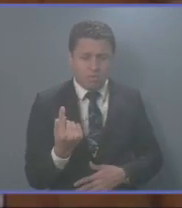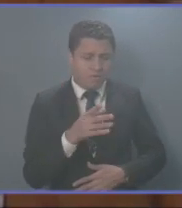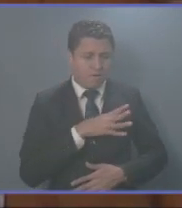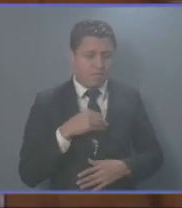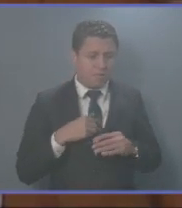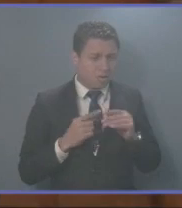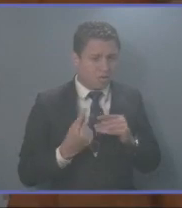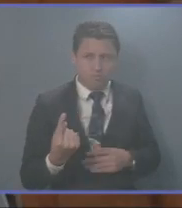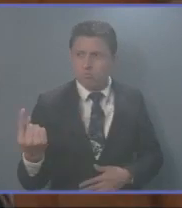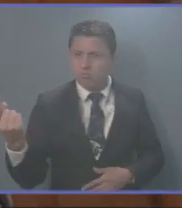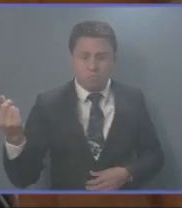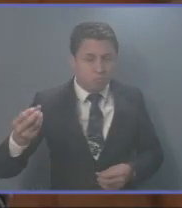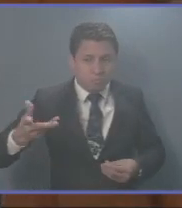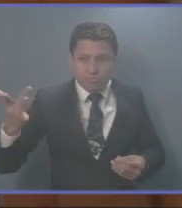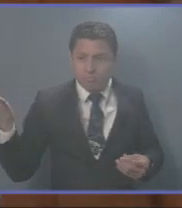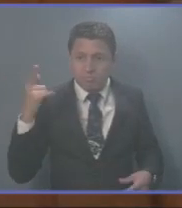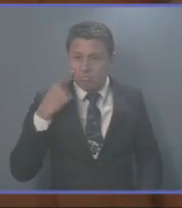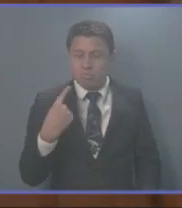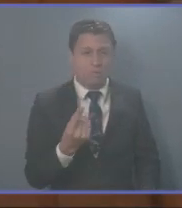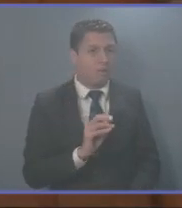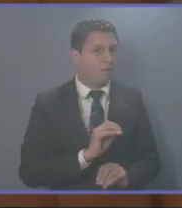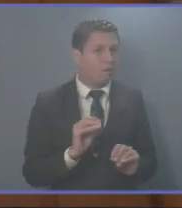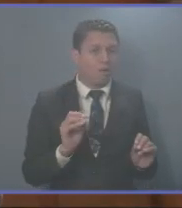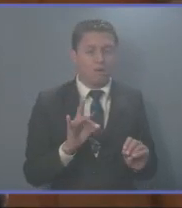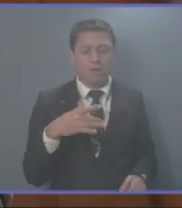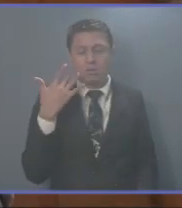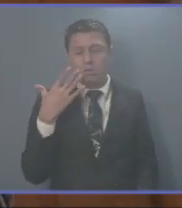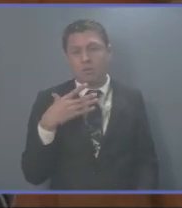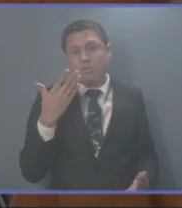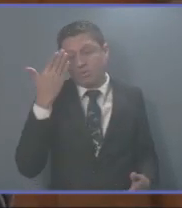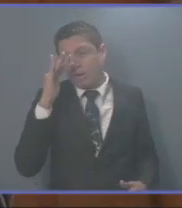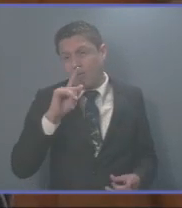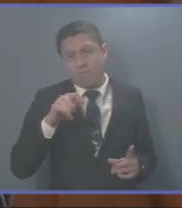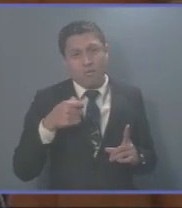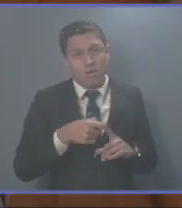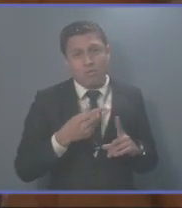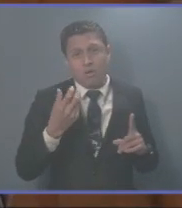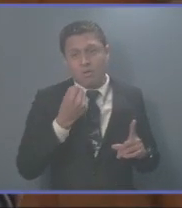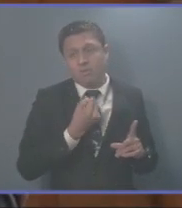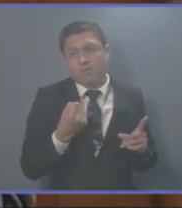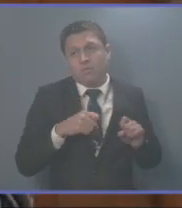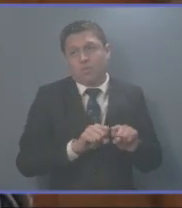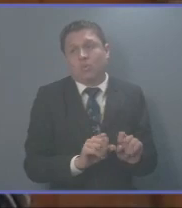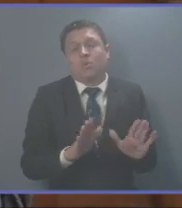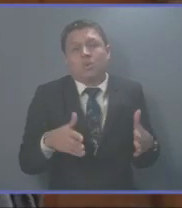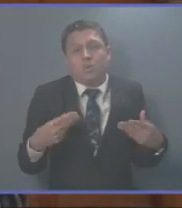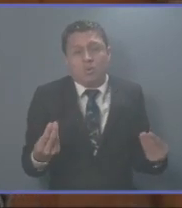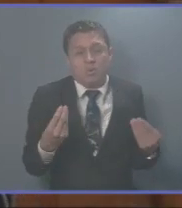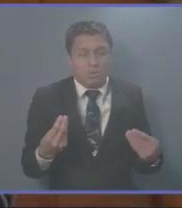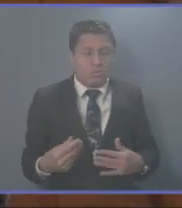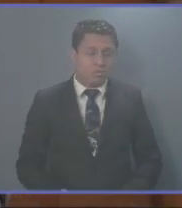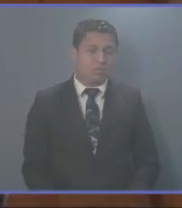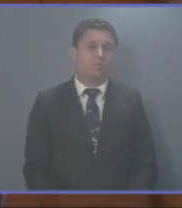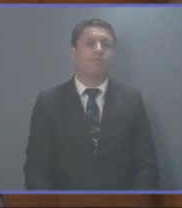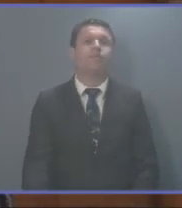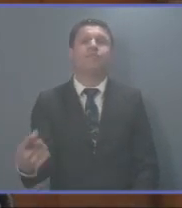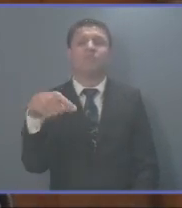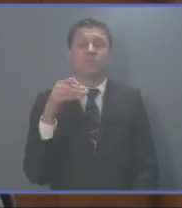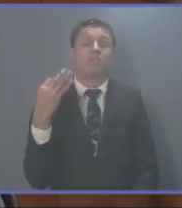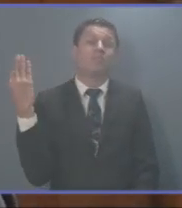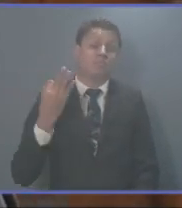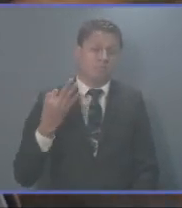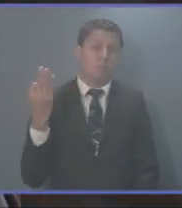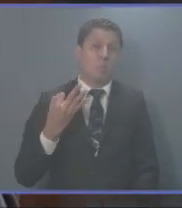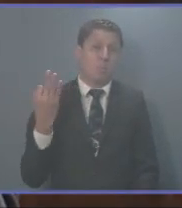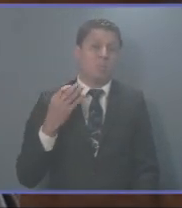establece en su contenido el delito de desaparición cometida por particular, la cual se vuelve